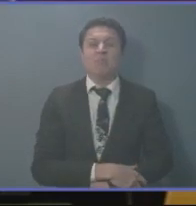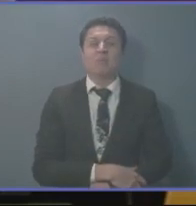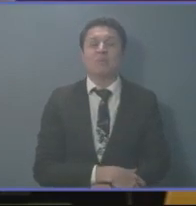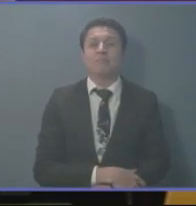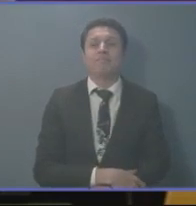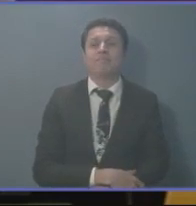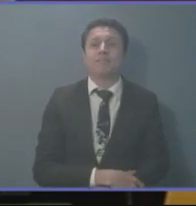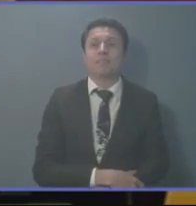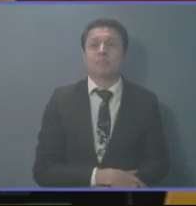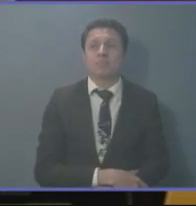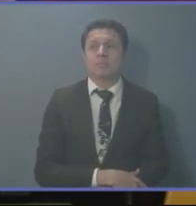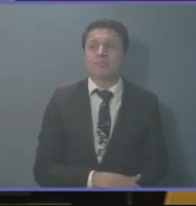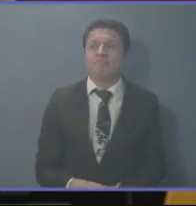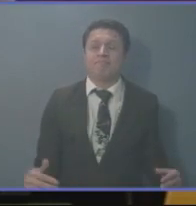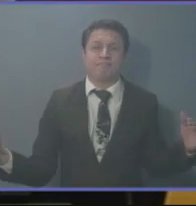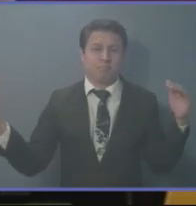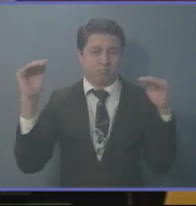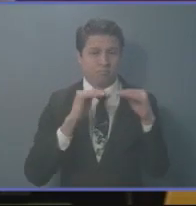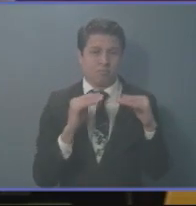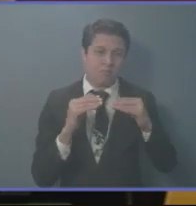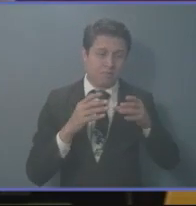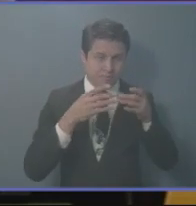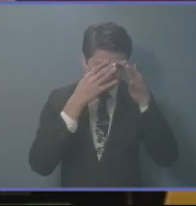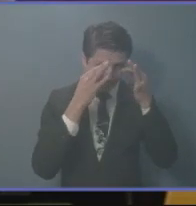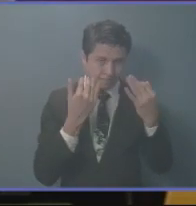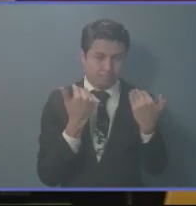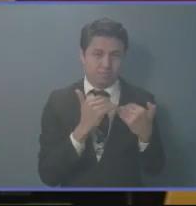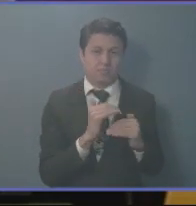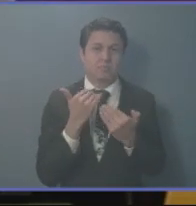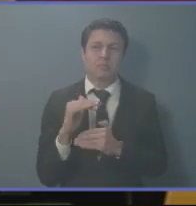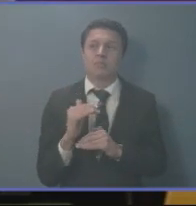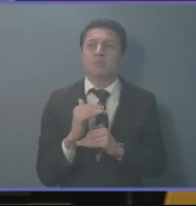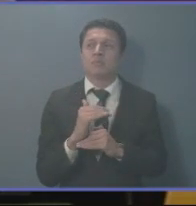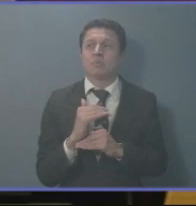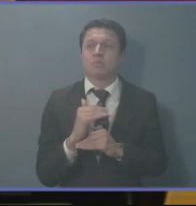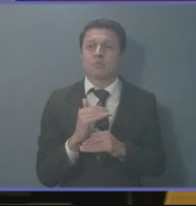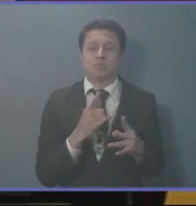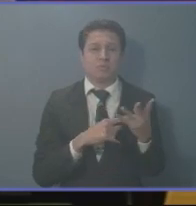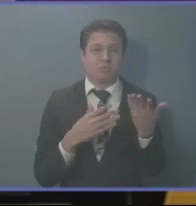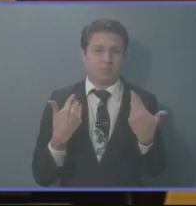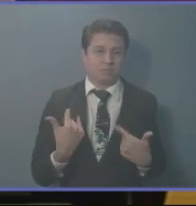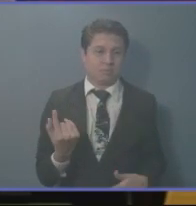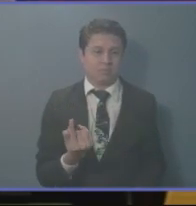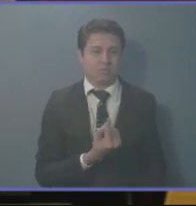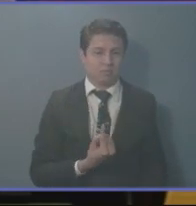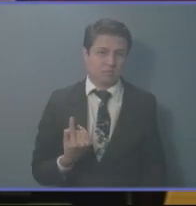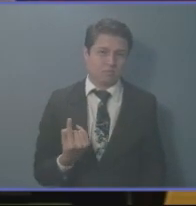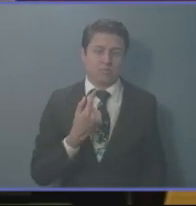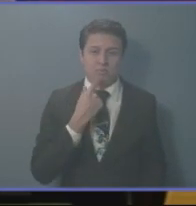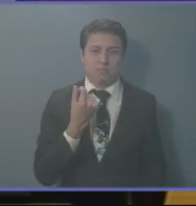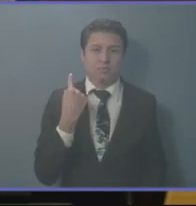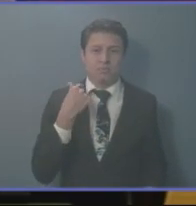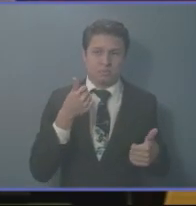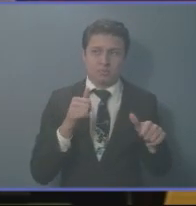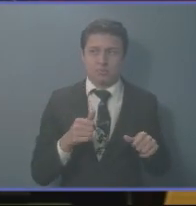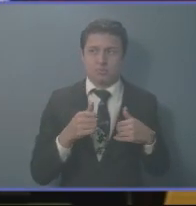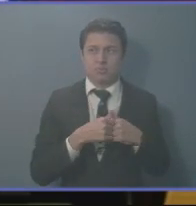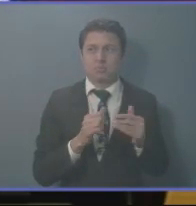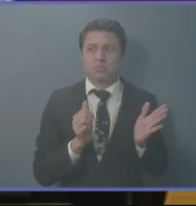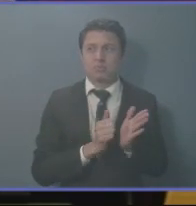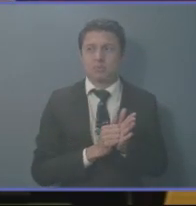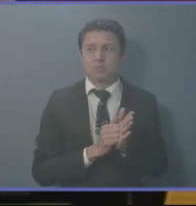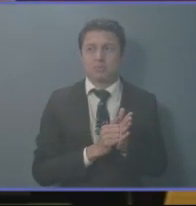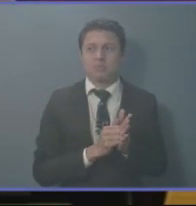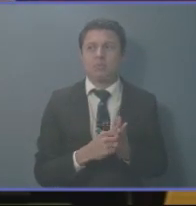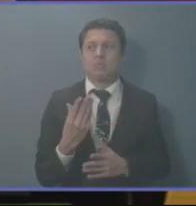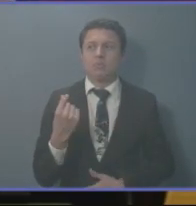Y también con el decreto en el que se restringen los derechos de los ciudadanos que se aprobó en la plenaria que se